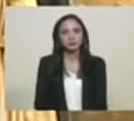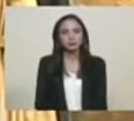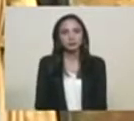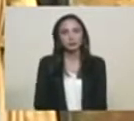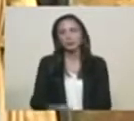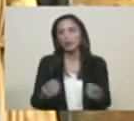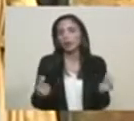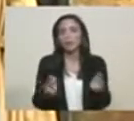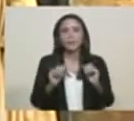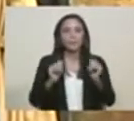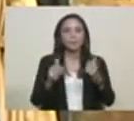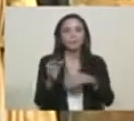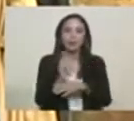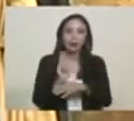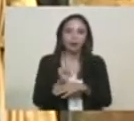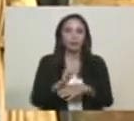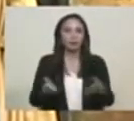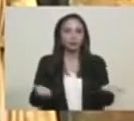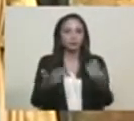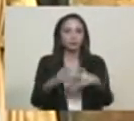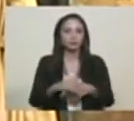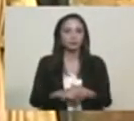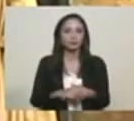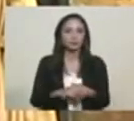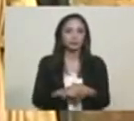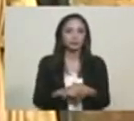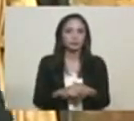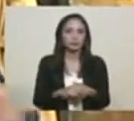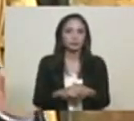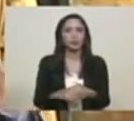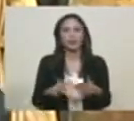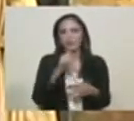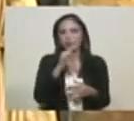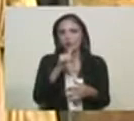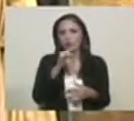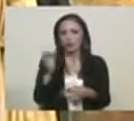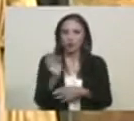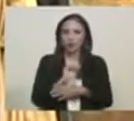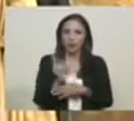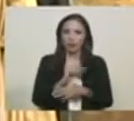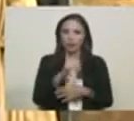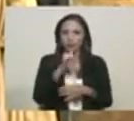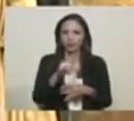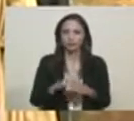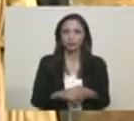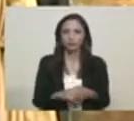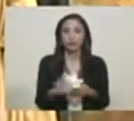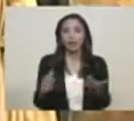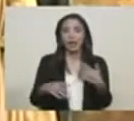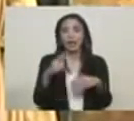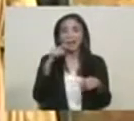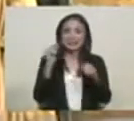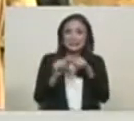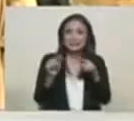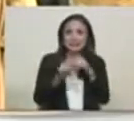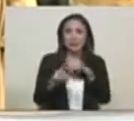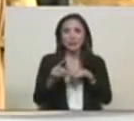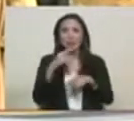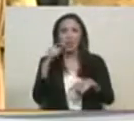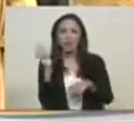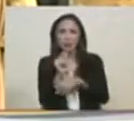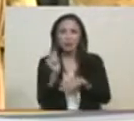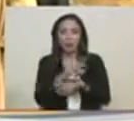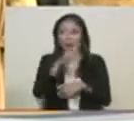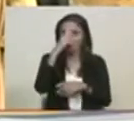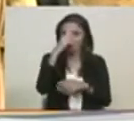importe es que arranque bien que se haga bien que todo el mundo esté bien informado pero si usted